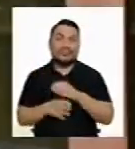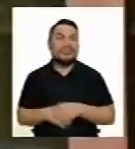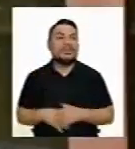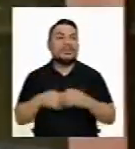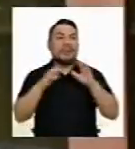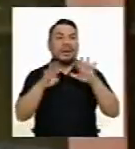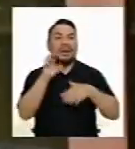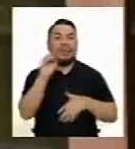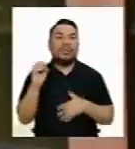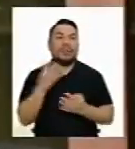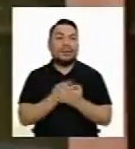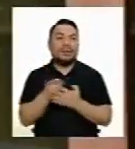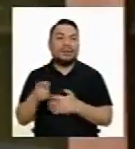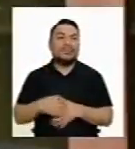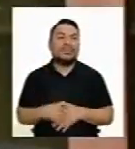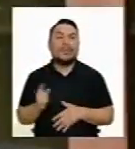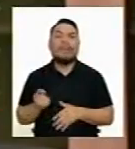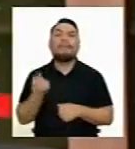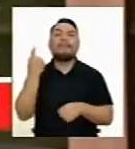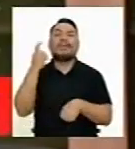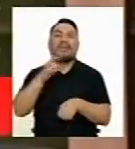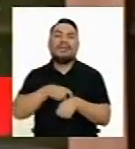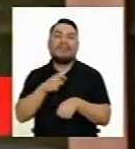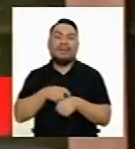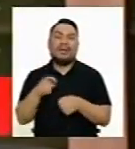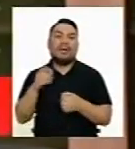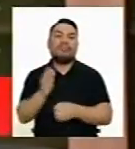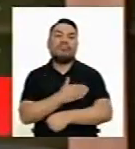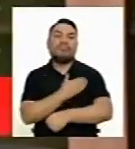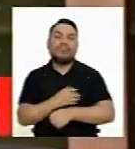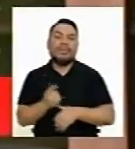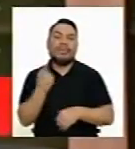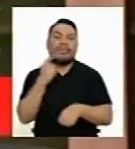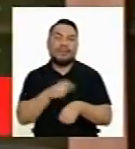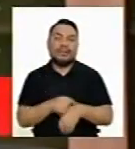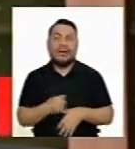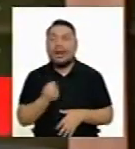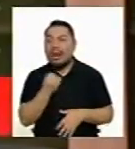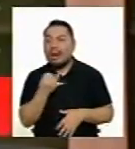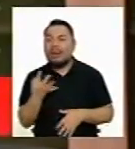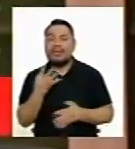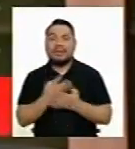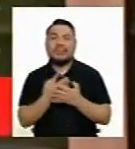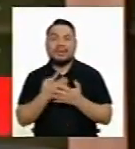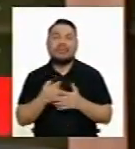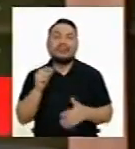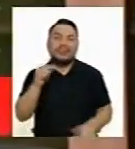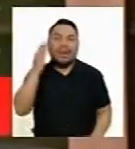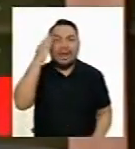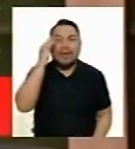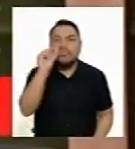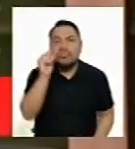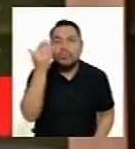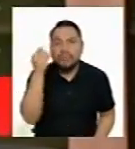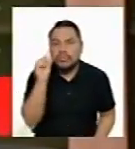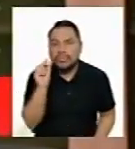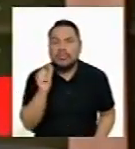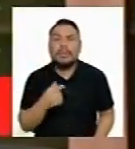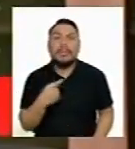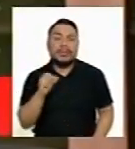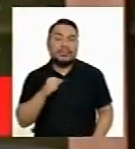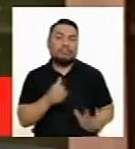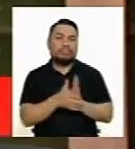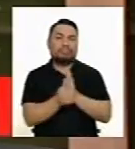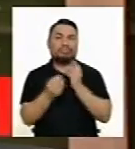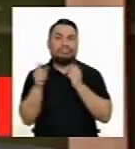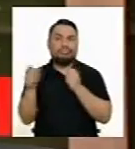90% de internos accede por primera vez a un programa de educación musical. Sí, por supuesto hay internos que también tienen saberes previos, y sí, hay mucho talento.